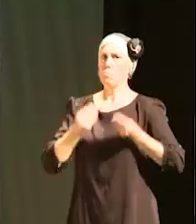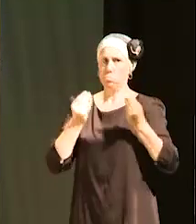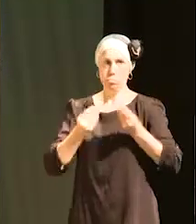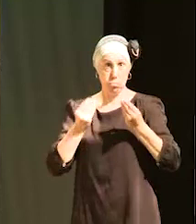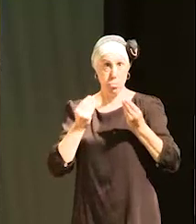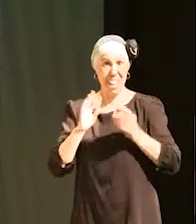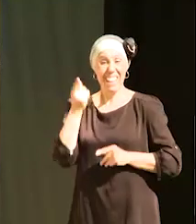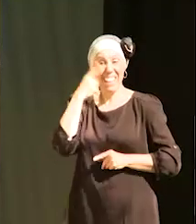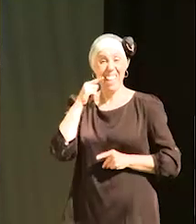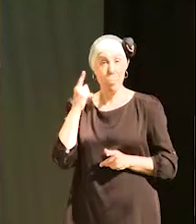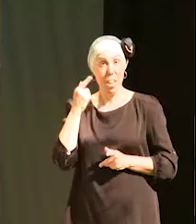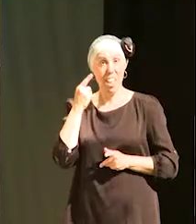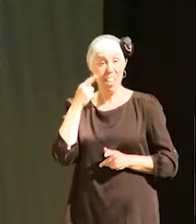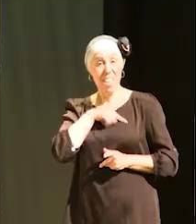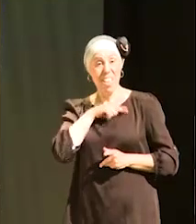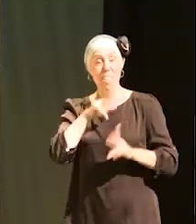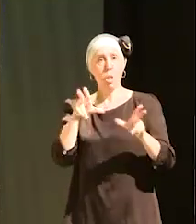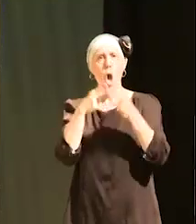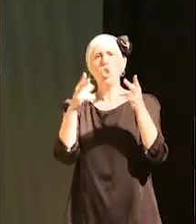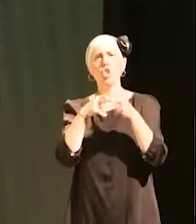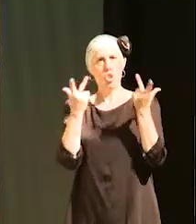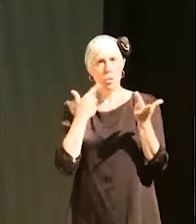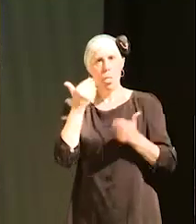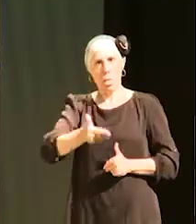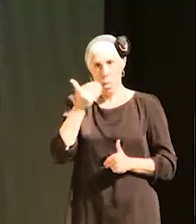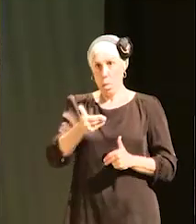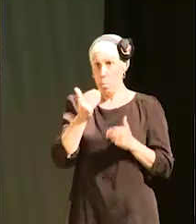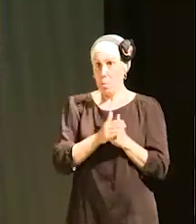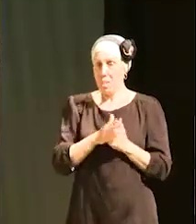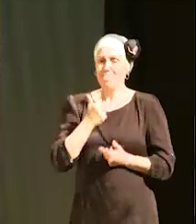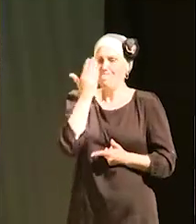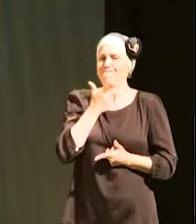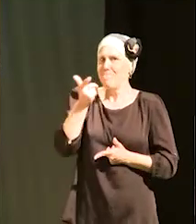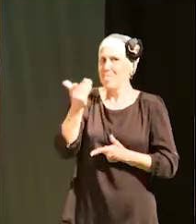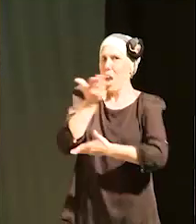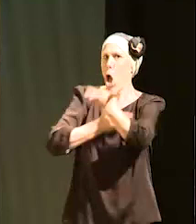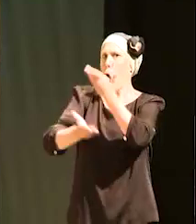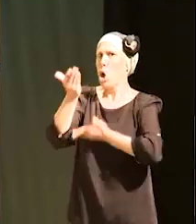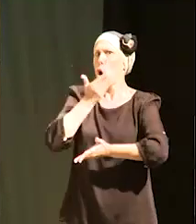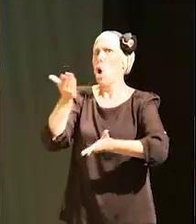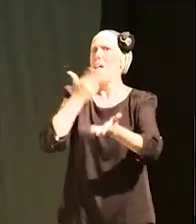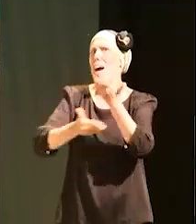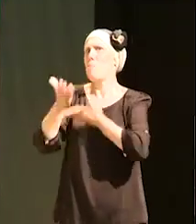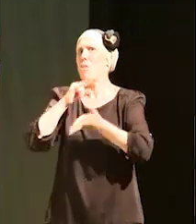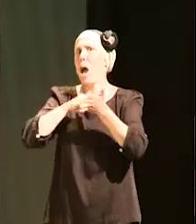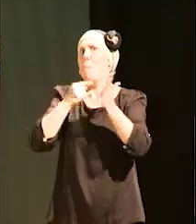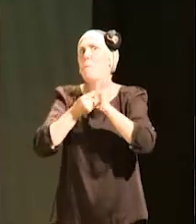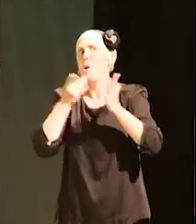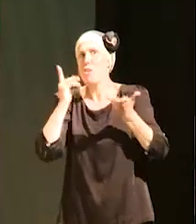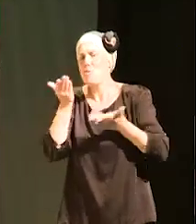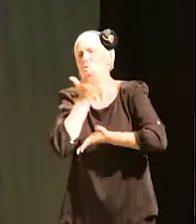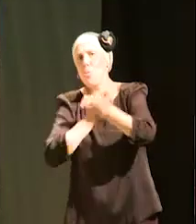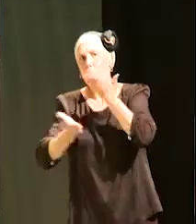social importantísimo y nos gustaría colaborar con ustedes en algún proyecto muchas gracias a